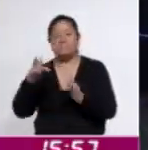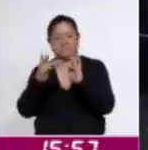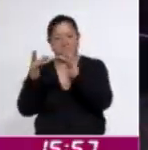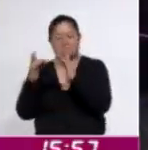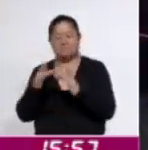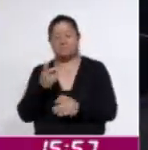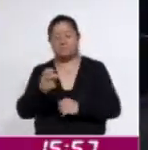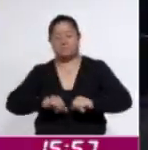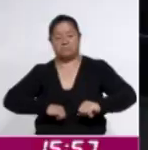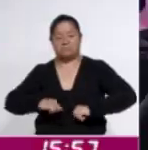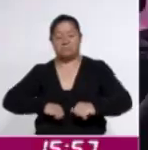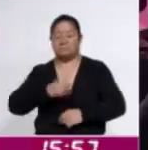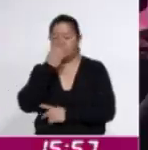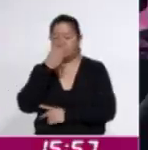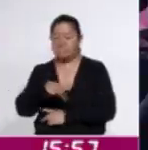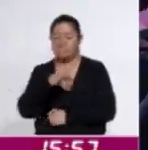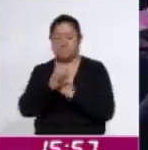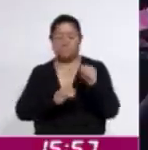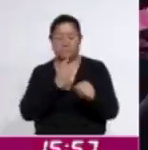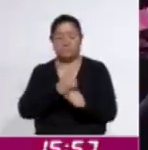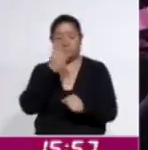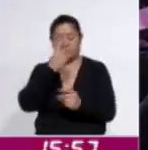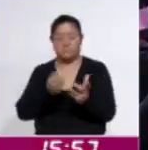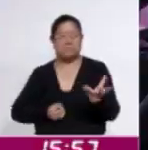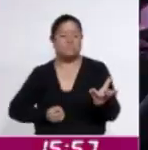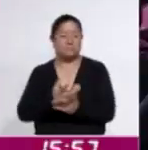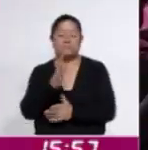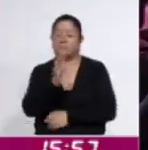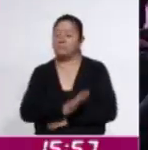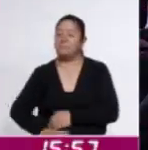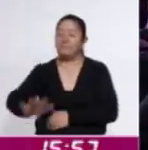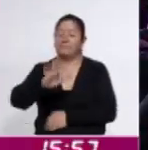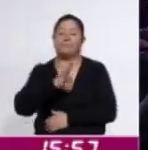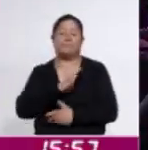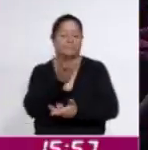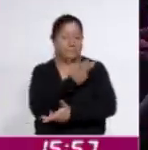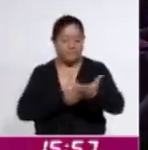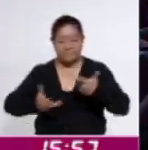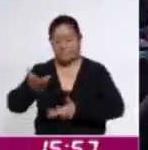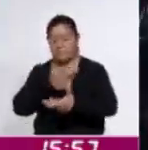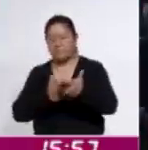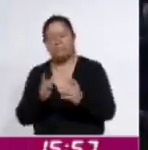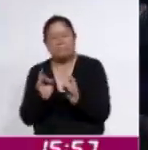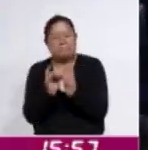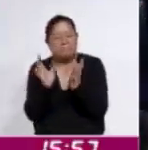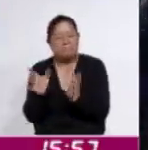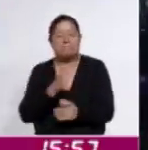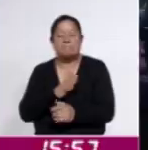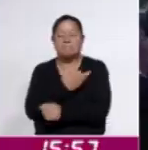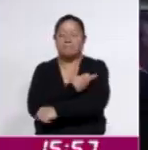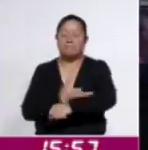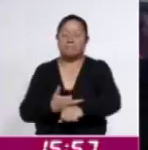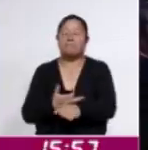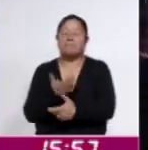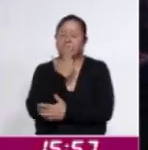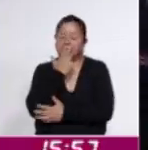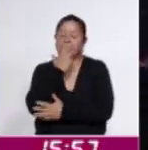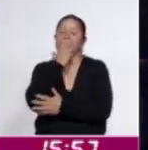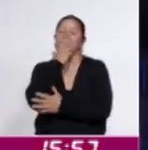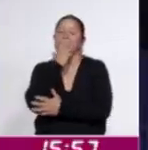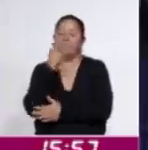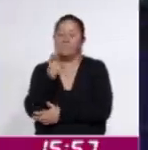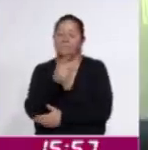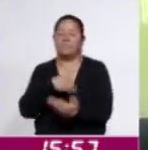eventos representan una excelente oportunidad para salir de la rutina, compartir momentos agradables en familia y disfrutar de la música en